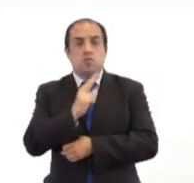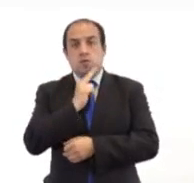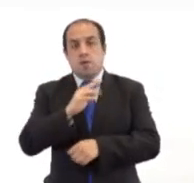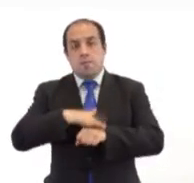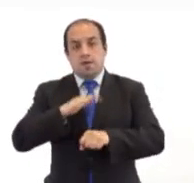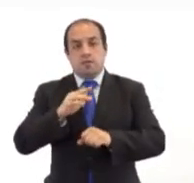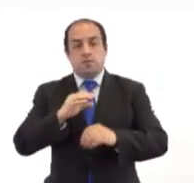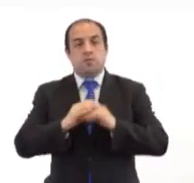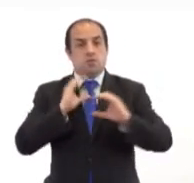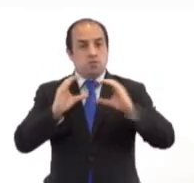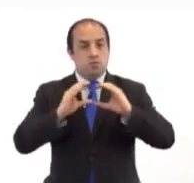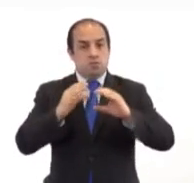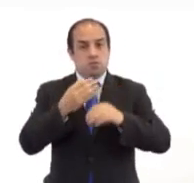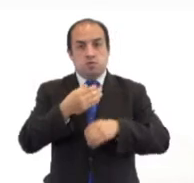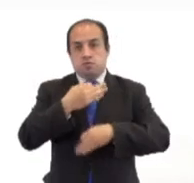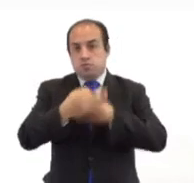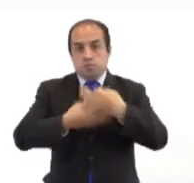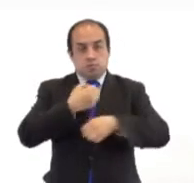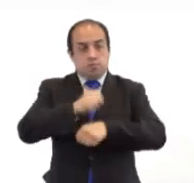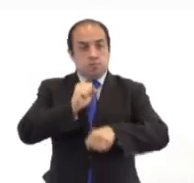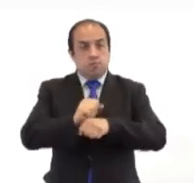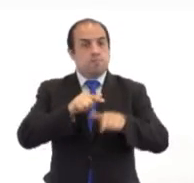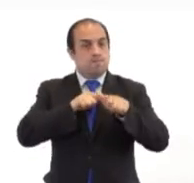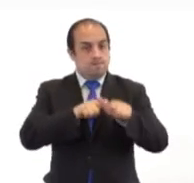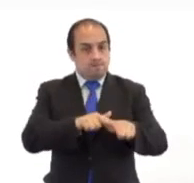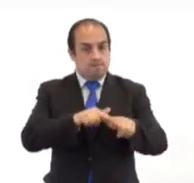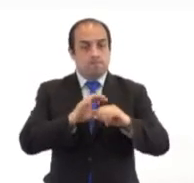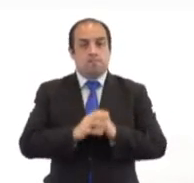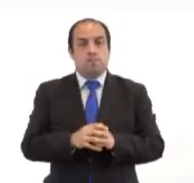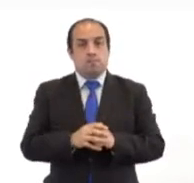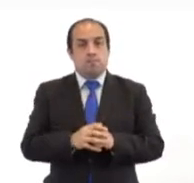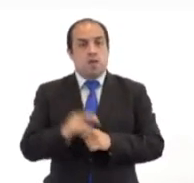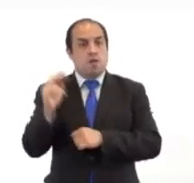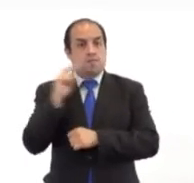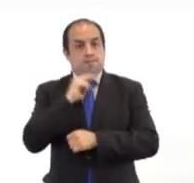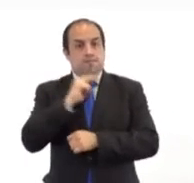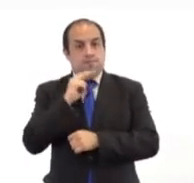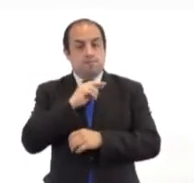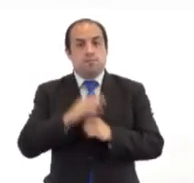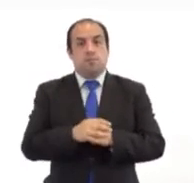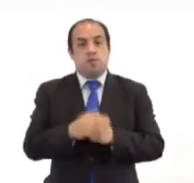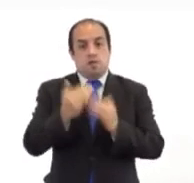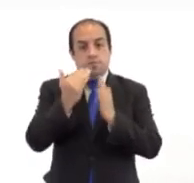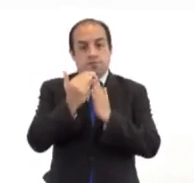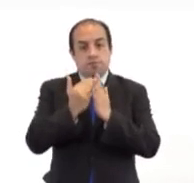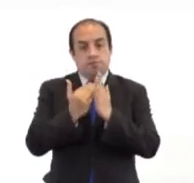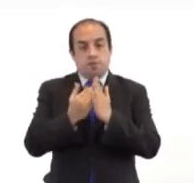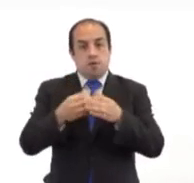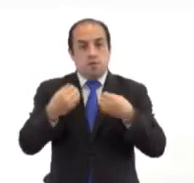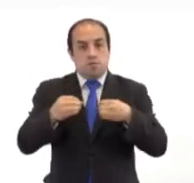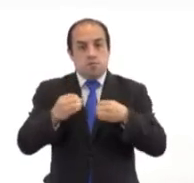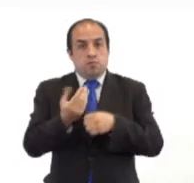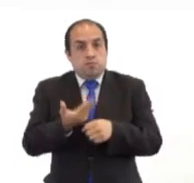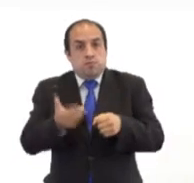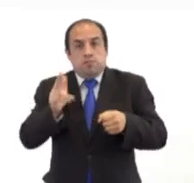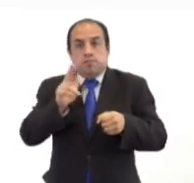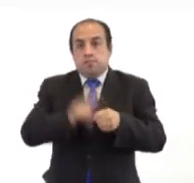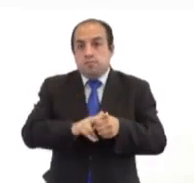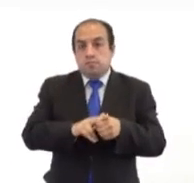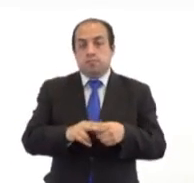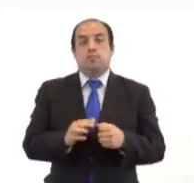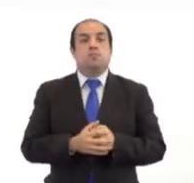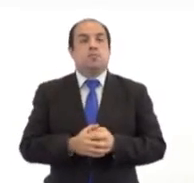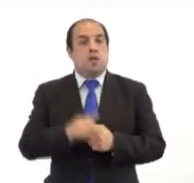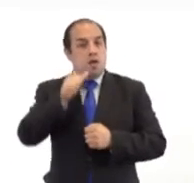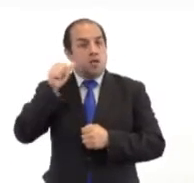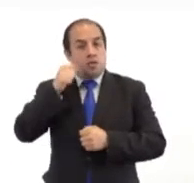hemos comunicado toda la semana es que continúa de manera muy acelerada la reducción de la ocupación hospitalaria. Al día de